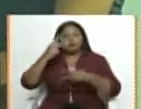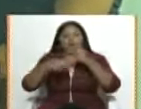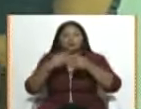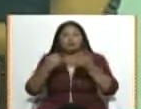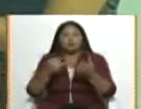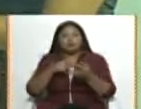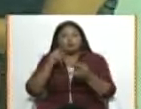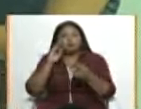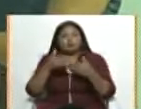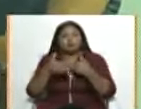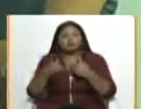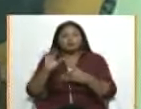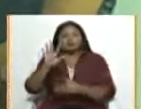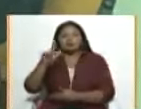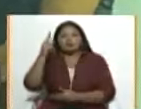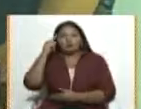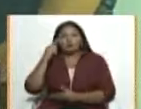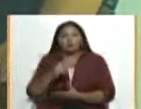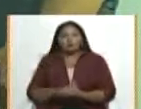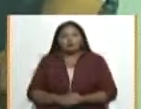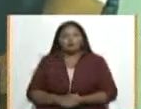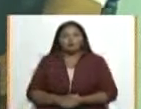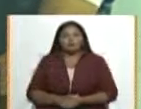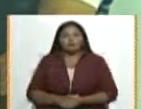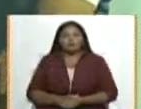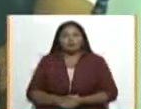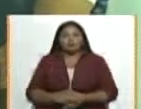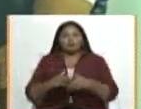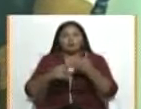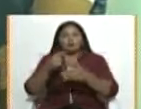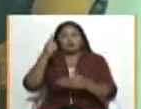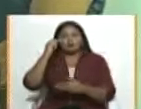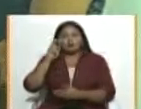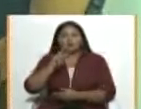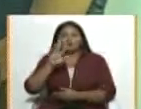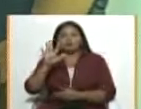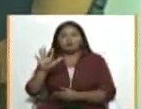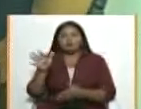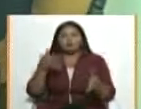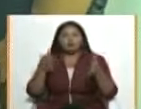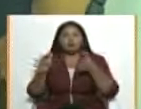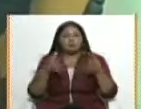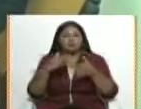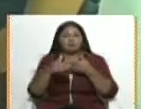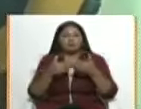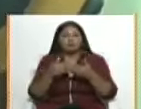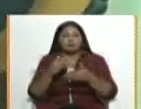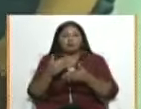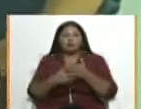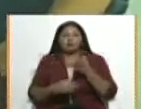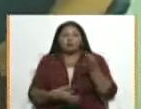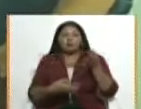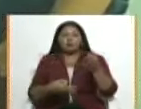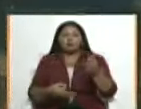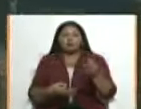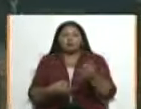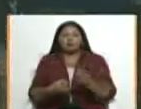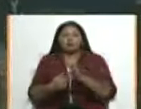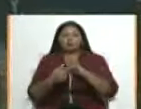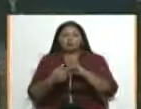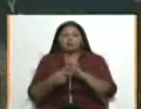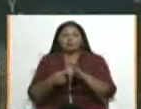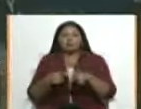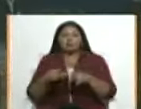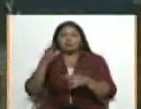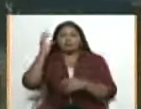una duración de 5 días. Está previsto que hasta el día 25 de marzo se realicen las postulaciones ante las sedes